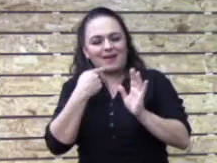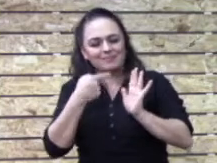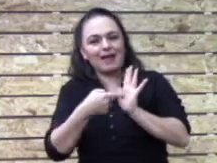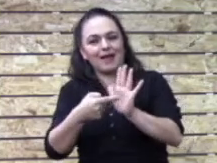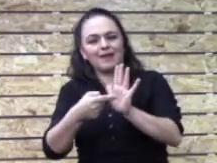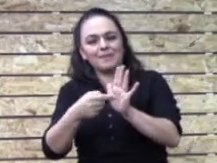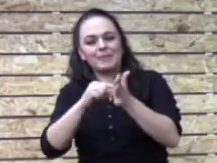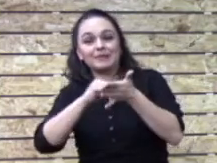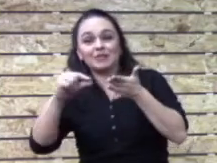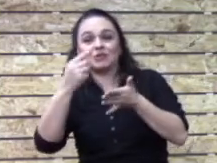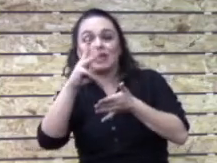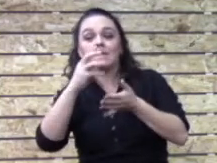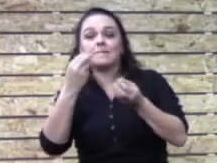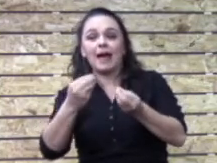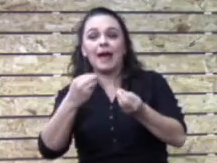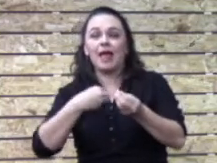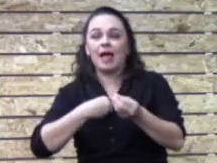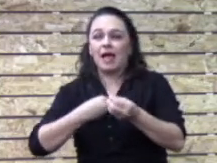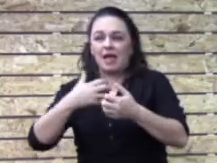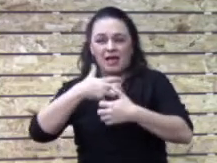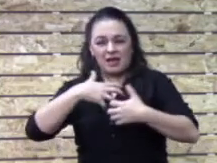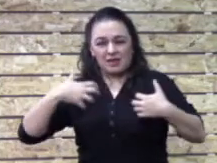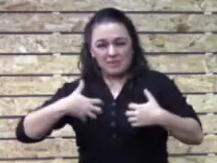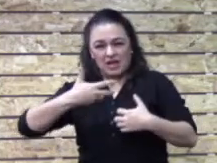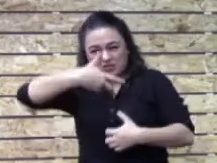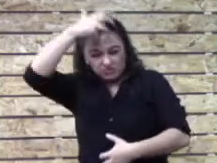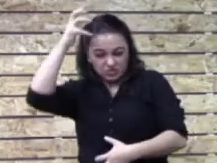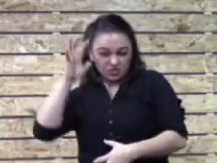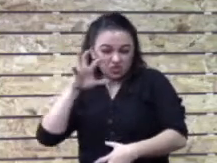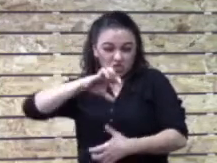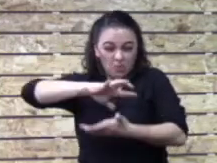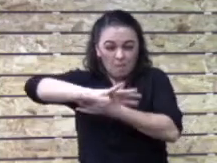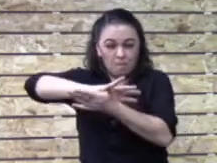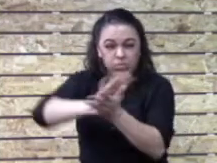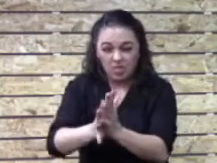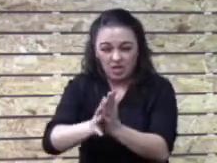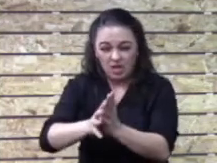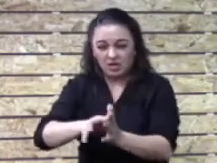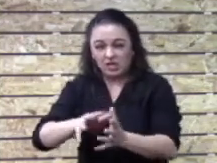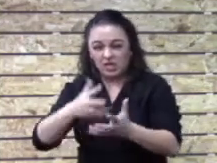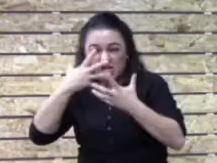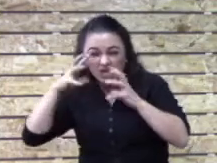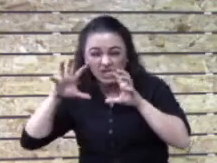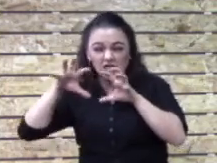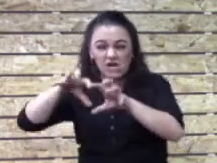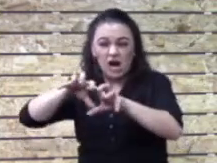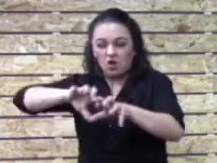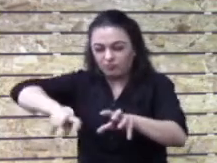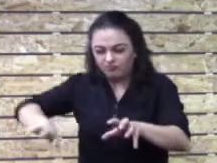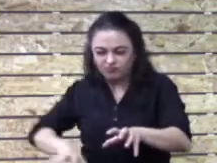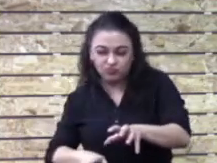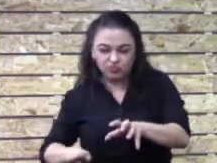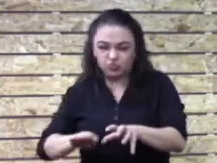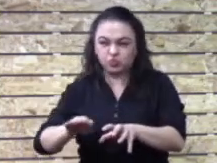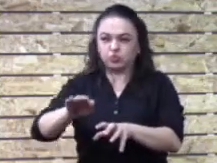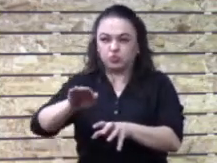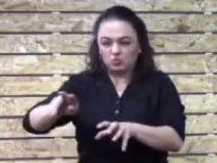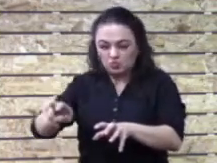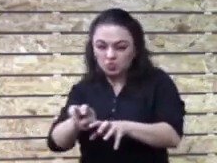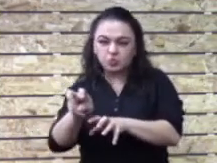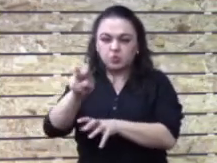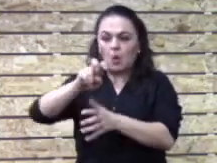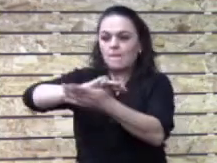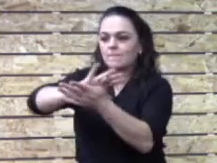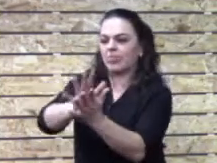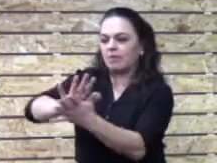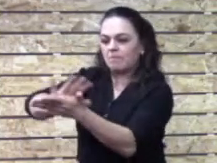al león y a la víbora, hollarás fieras y serpientes. ¿Cuándo? ¿En qué contexto? En el